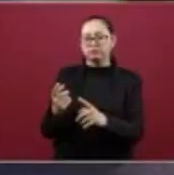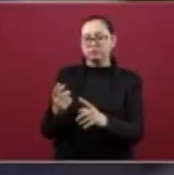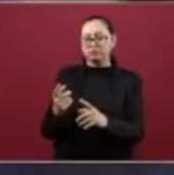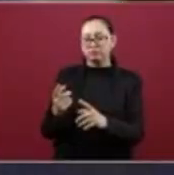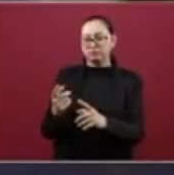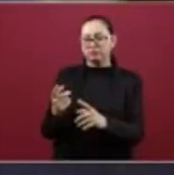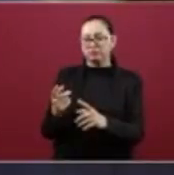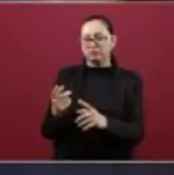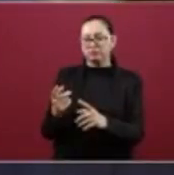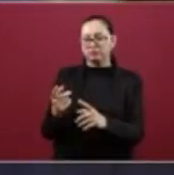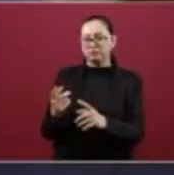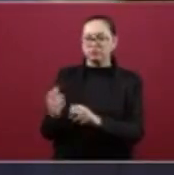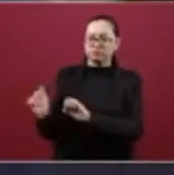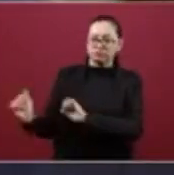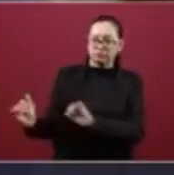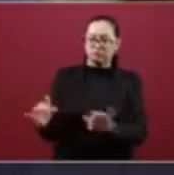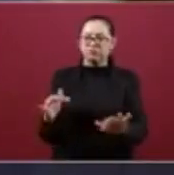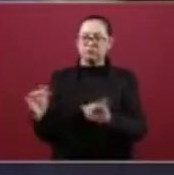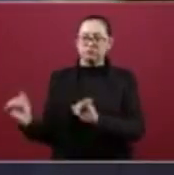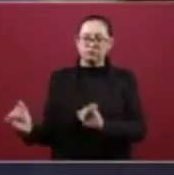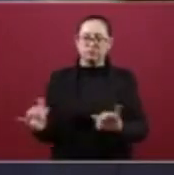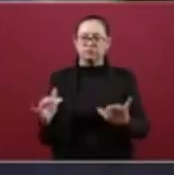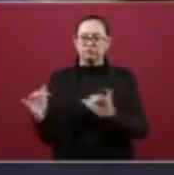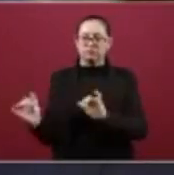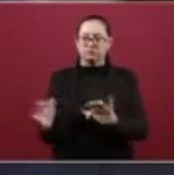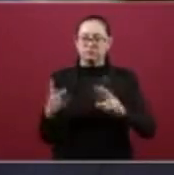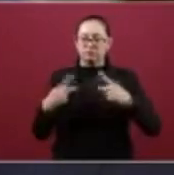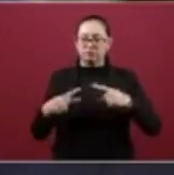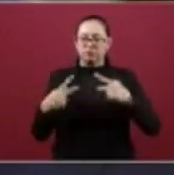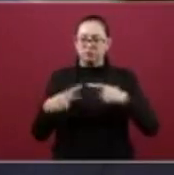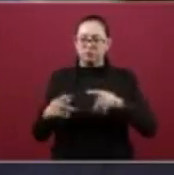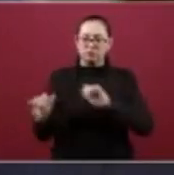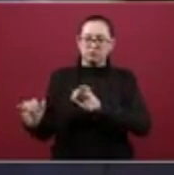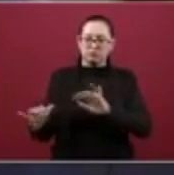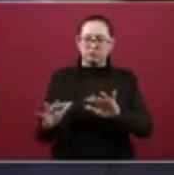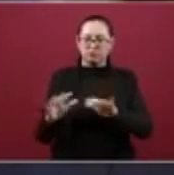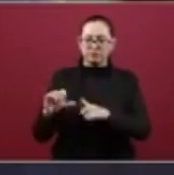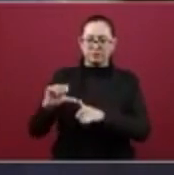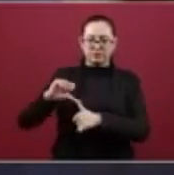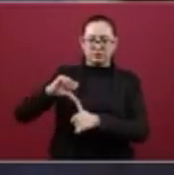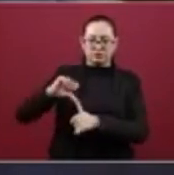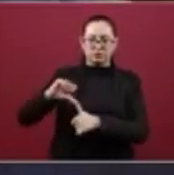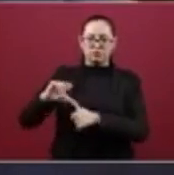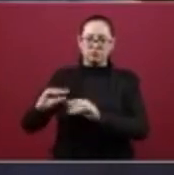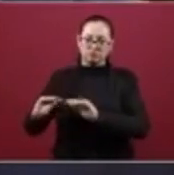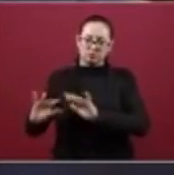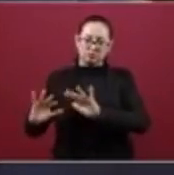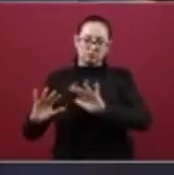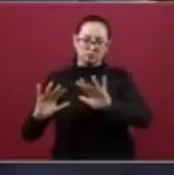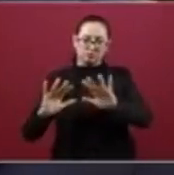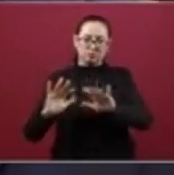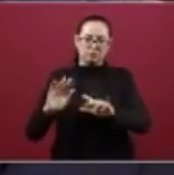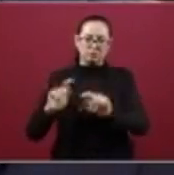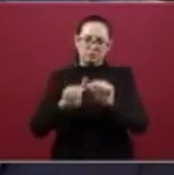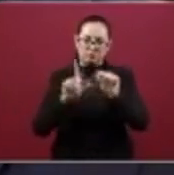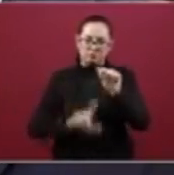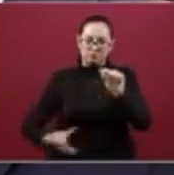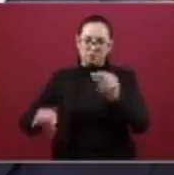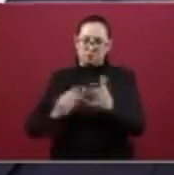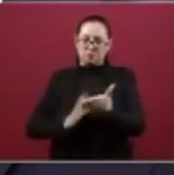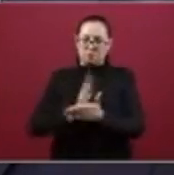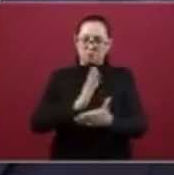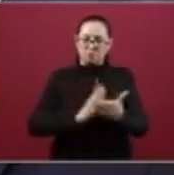que entran a nuestro país de Centroamérica para darles protección